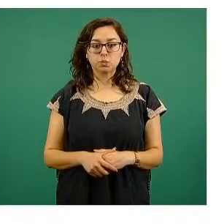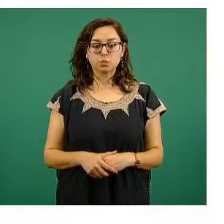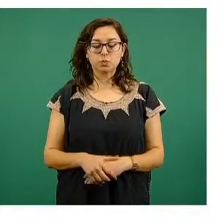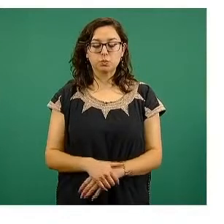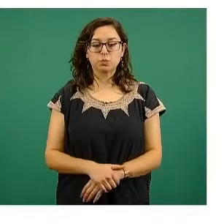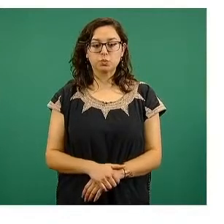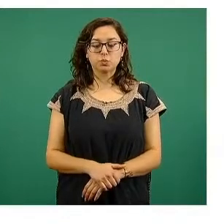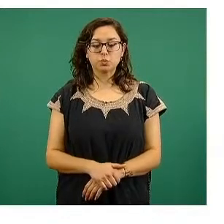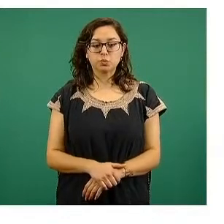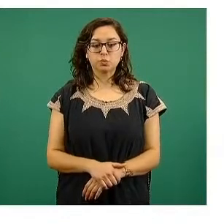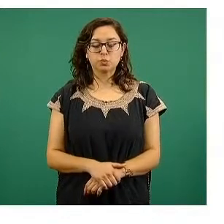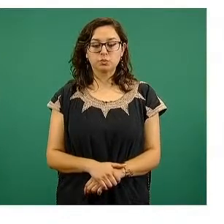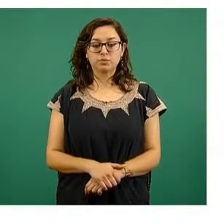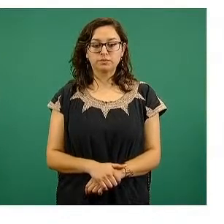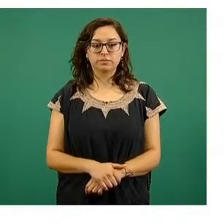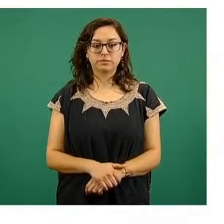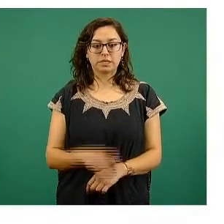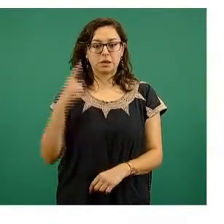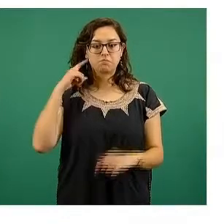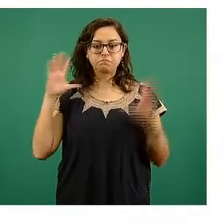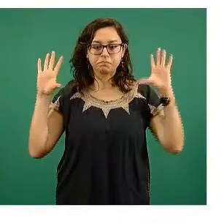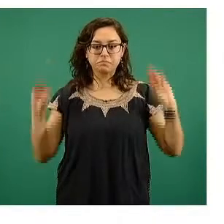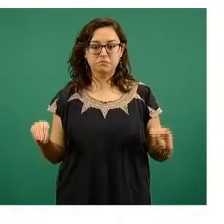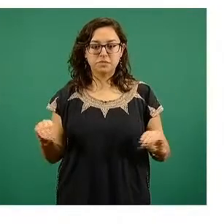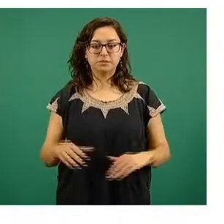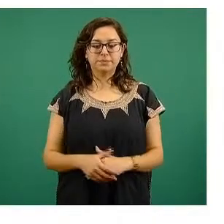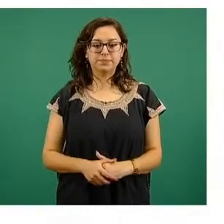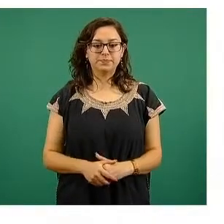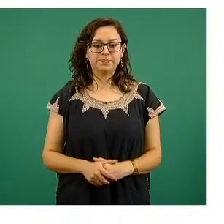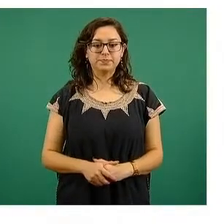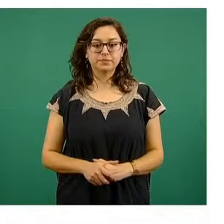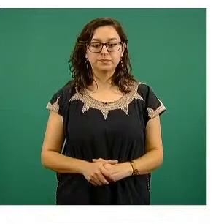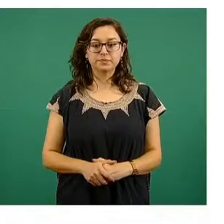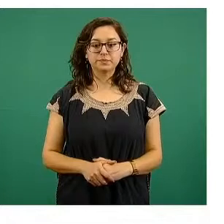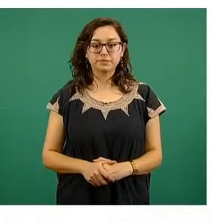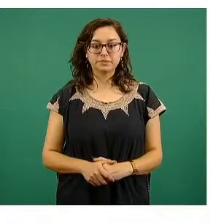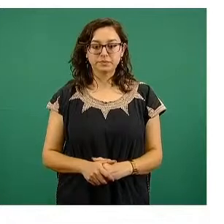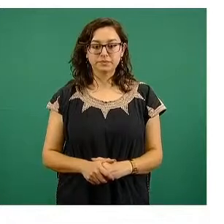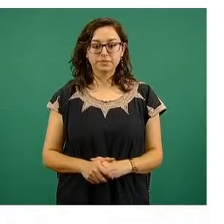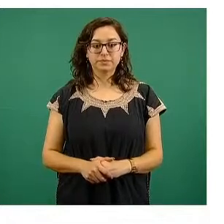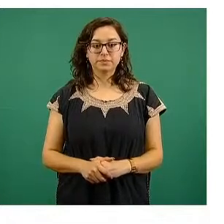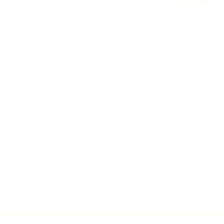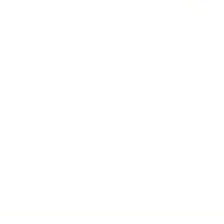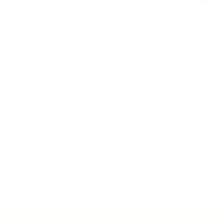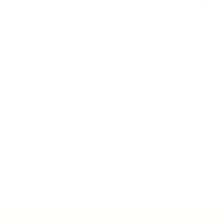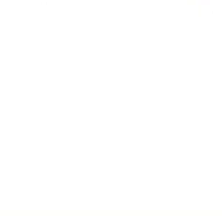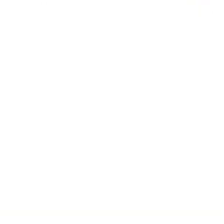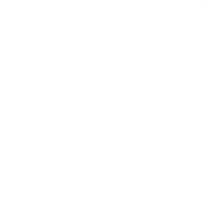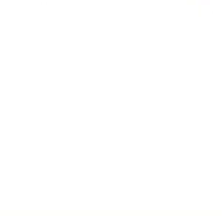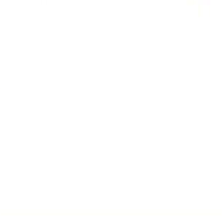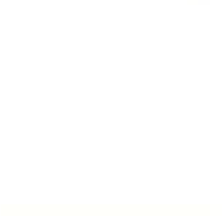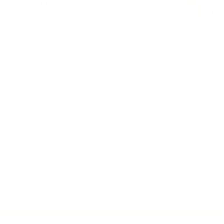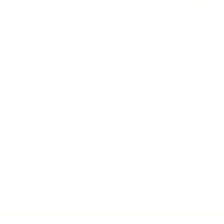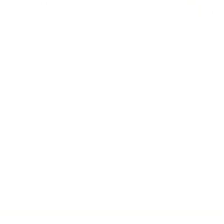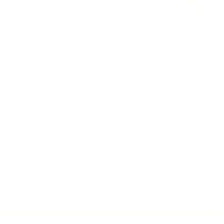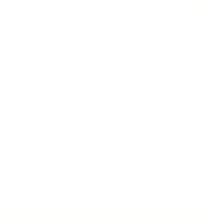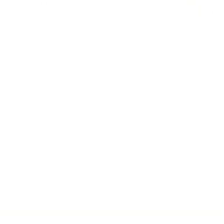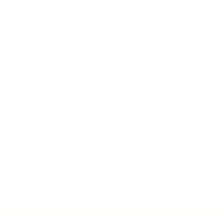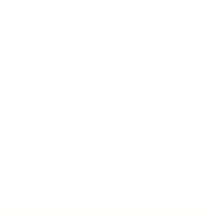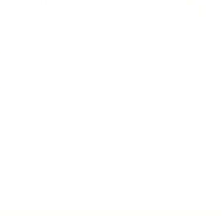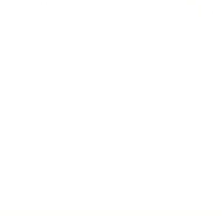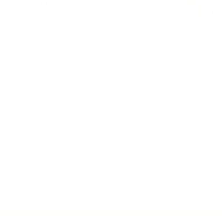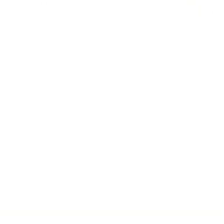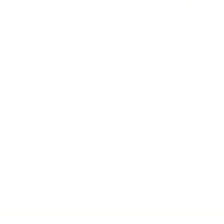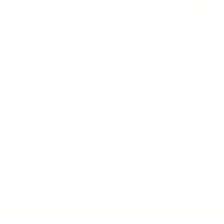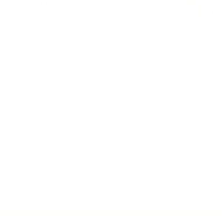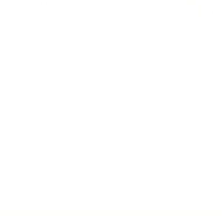extraordinariamente importante conocer justamente es el índice de positividad. Esto de lo que nos habla es